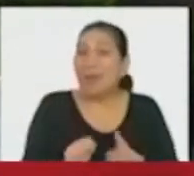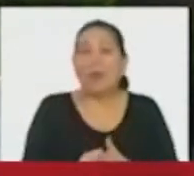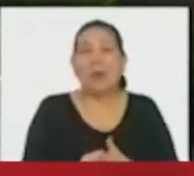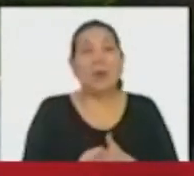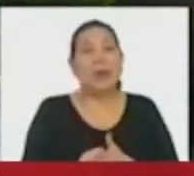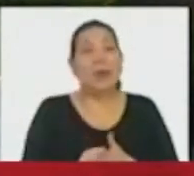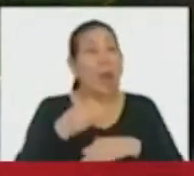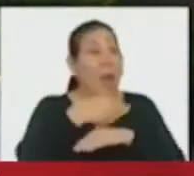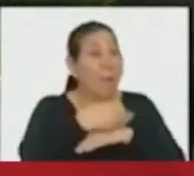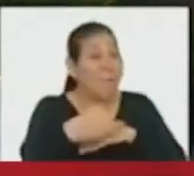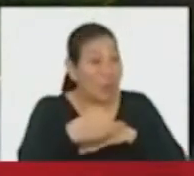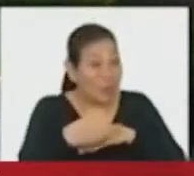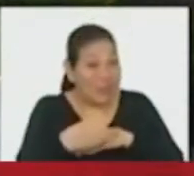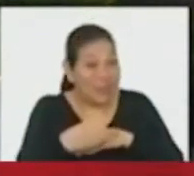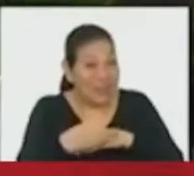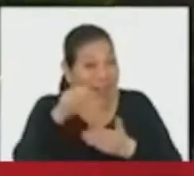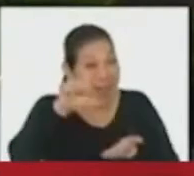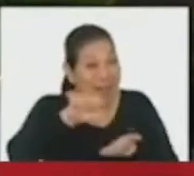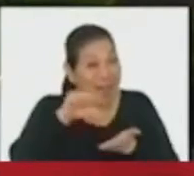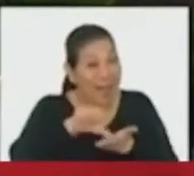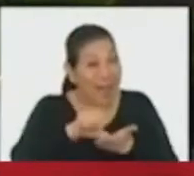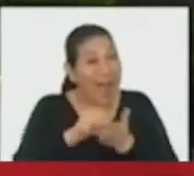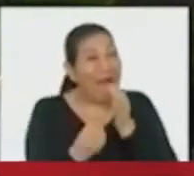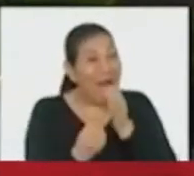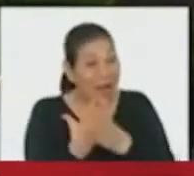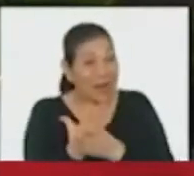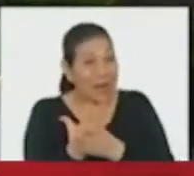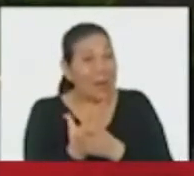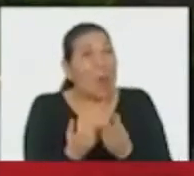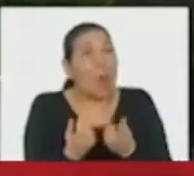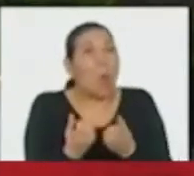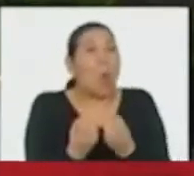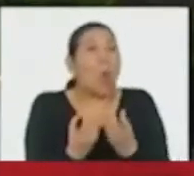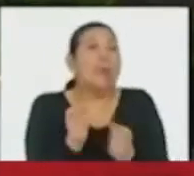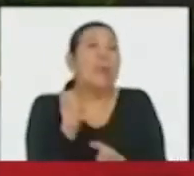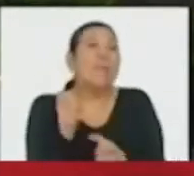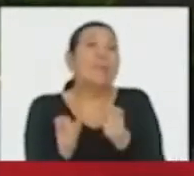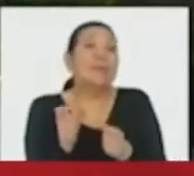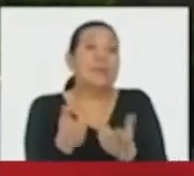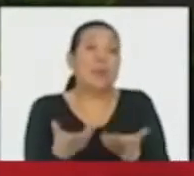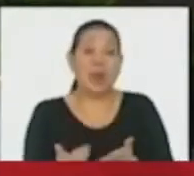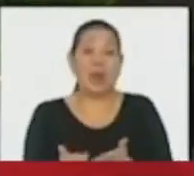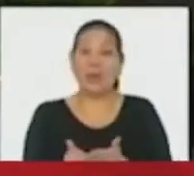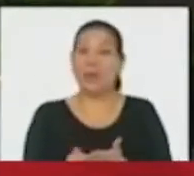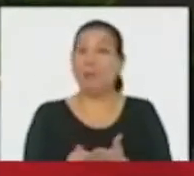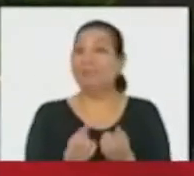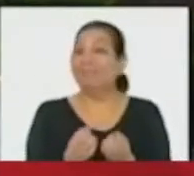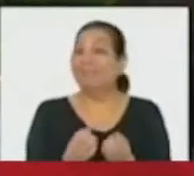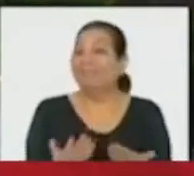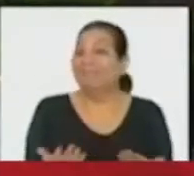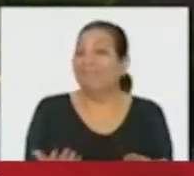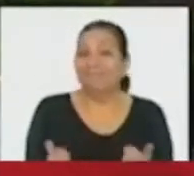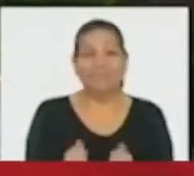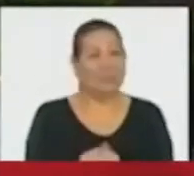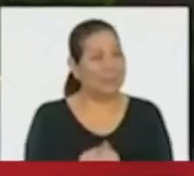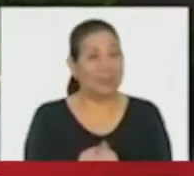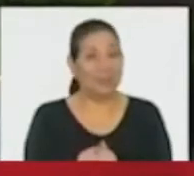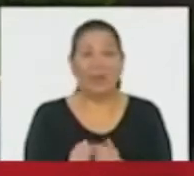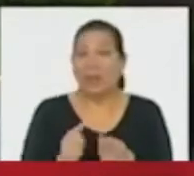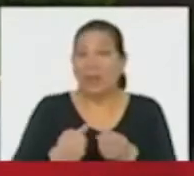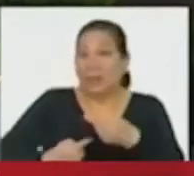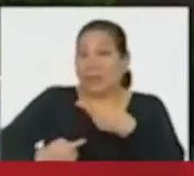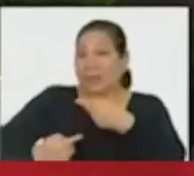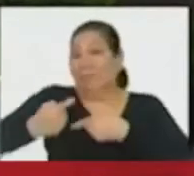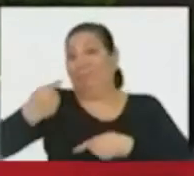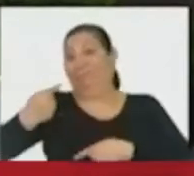la provincia de arequipa que es la más importante en cuanto a cantidad de población de la situación es a la